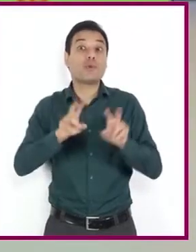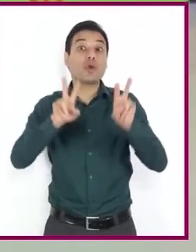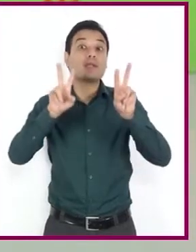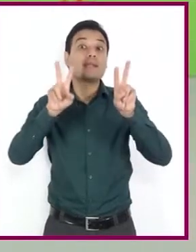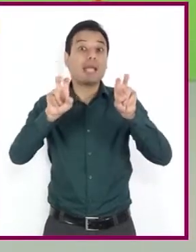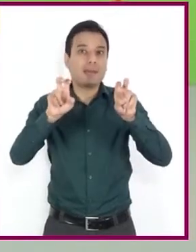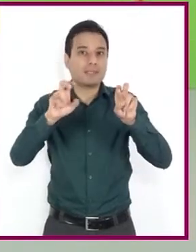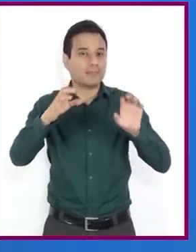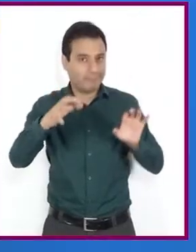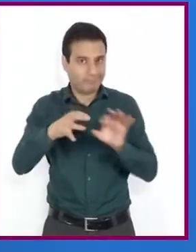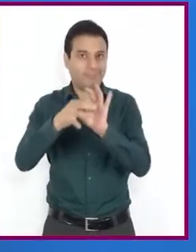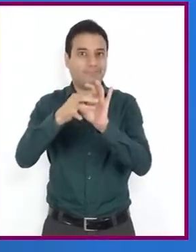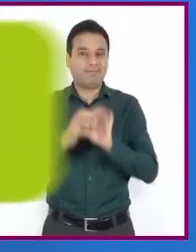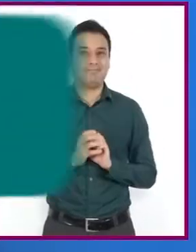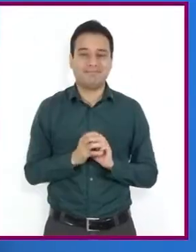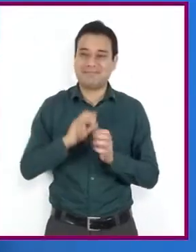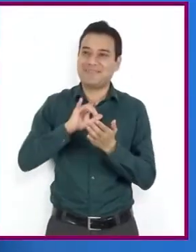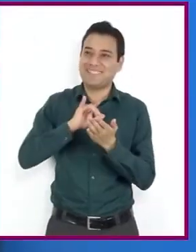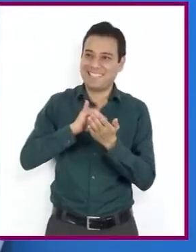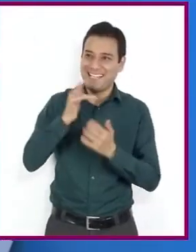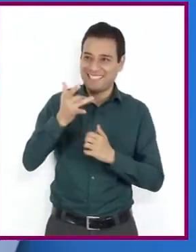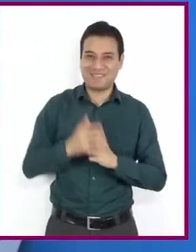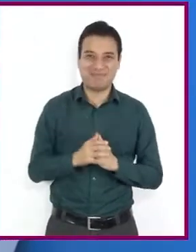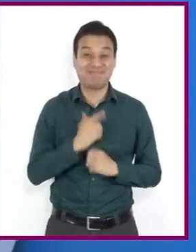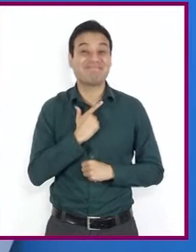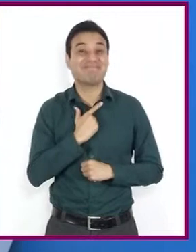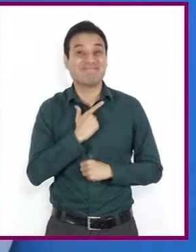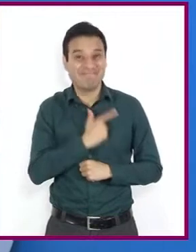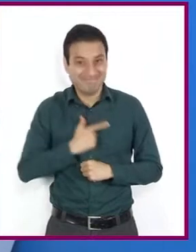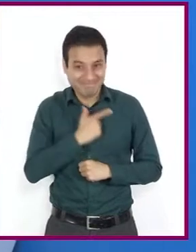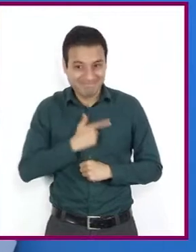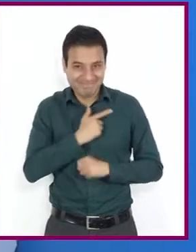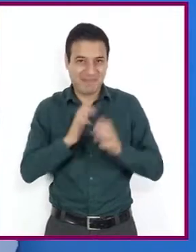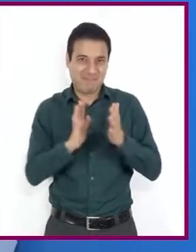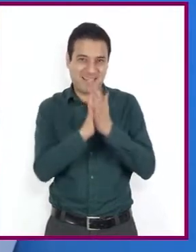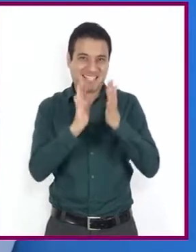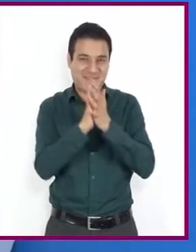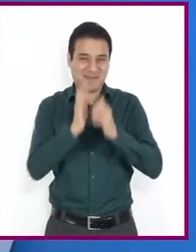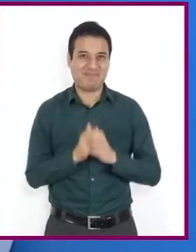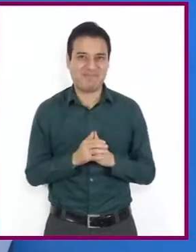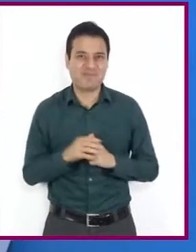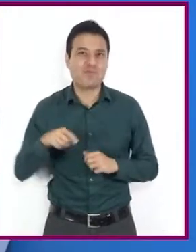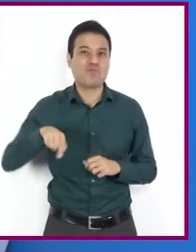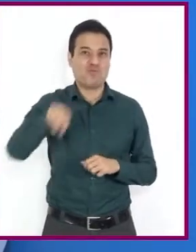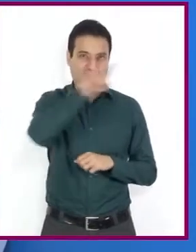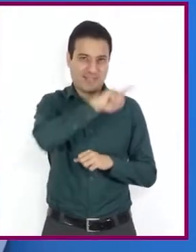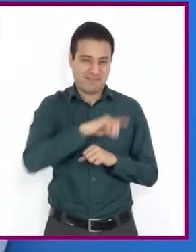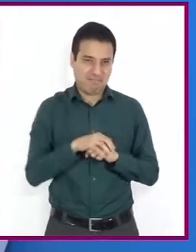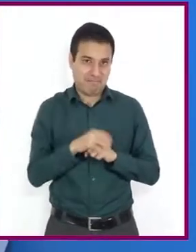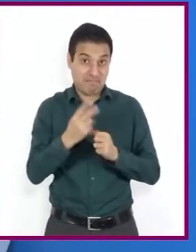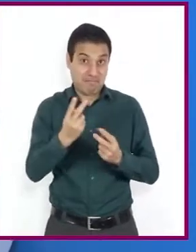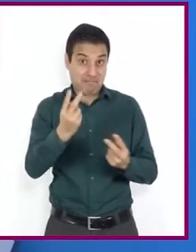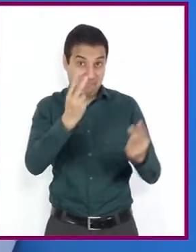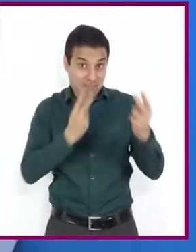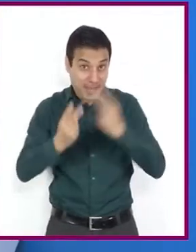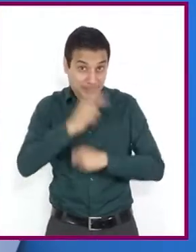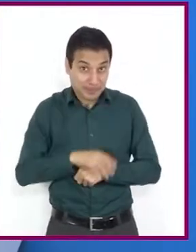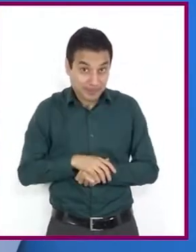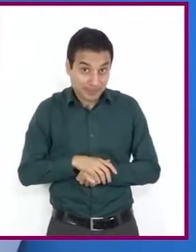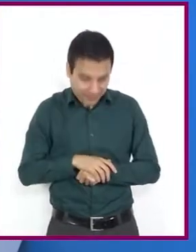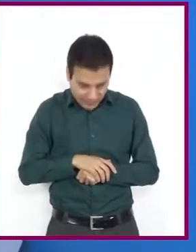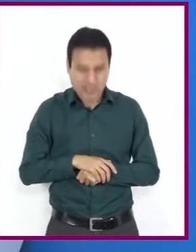descubriremos. Gracias, Leslie. Es un gusto participar en esta sesión. Ustedes que nos ven desde casa, no olviden